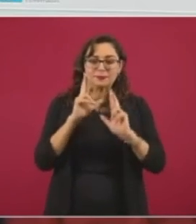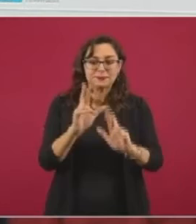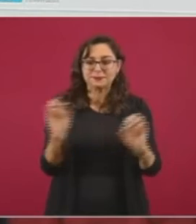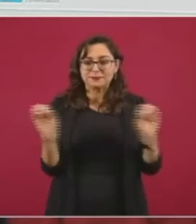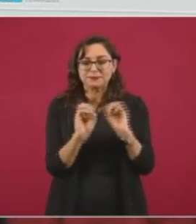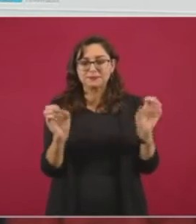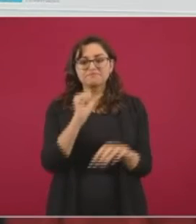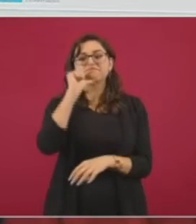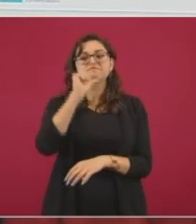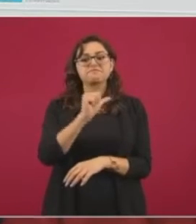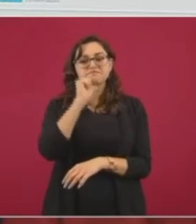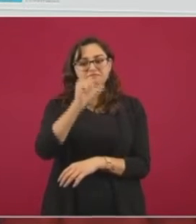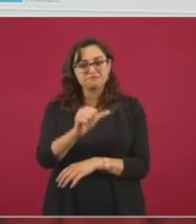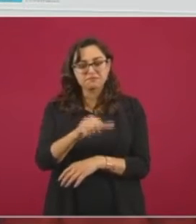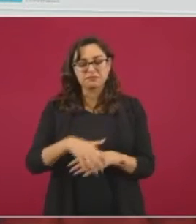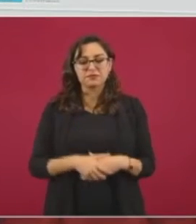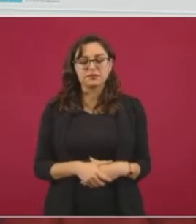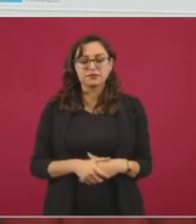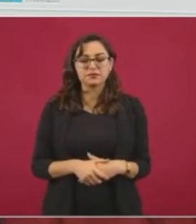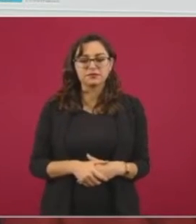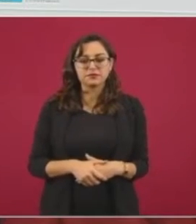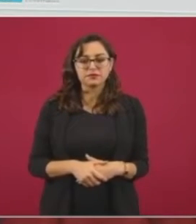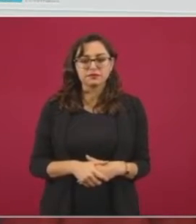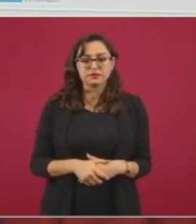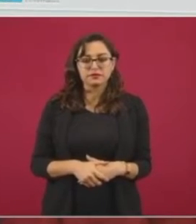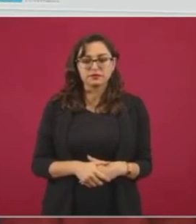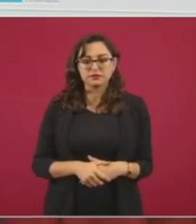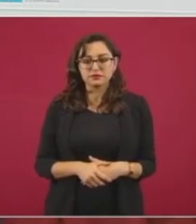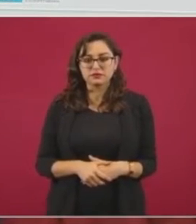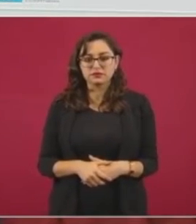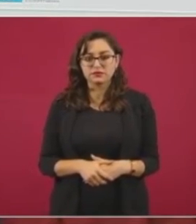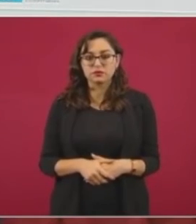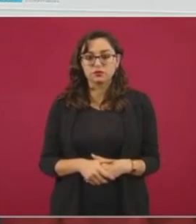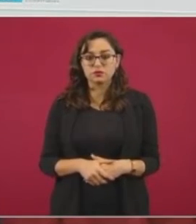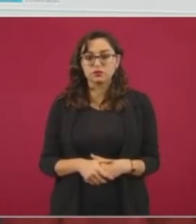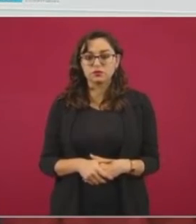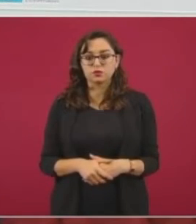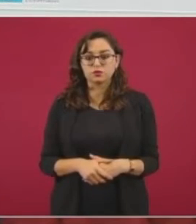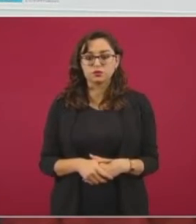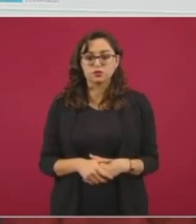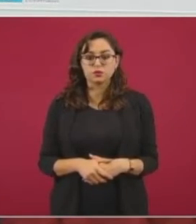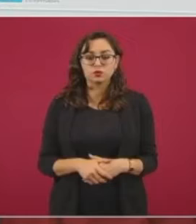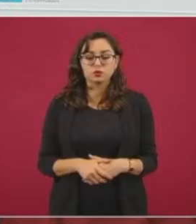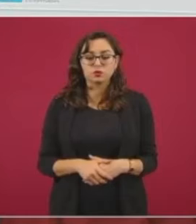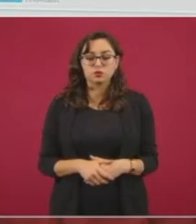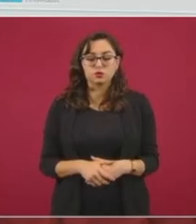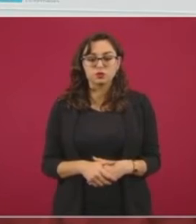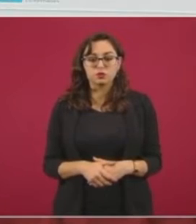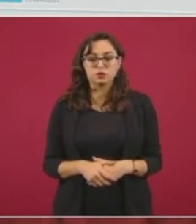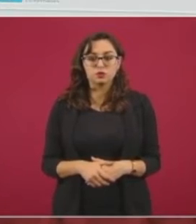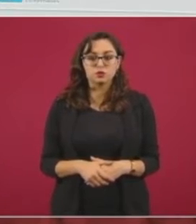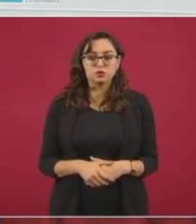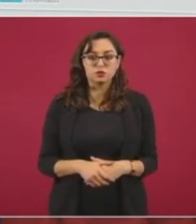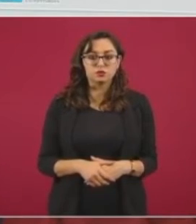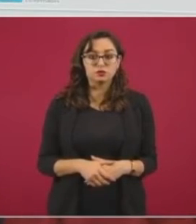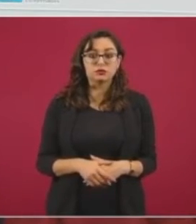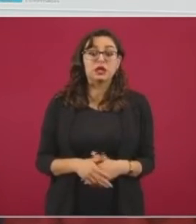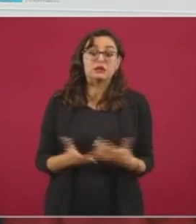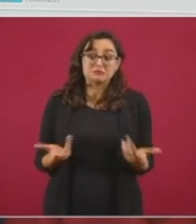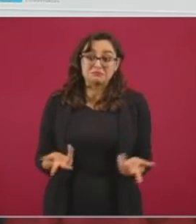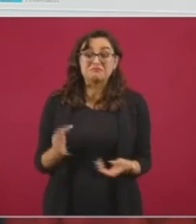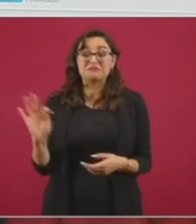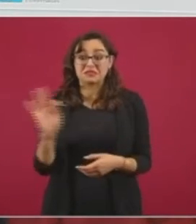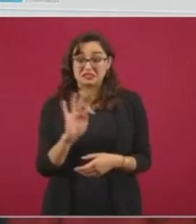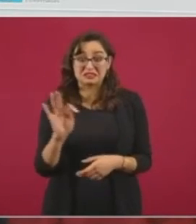catalogando como sin posibilidad de resultado, a menos que haya un exceso de carga de trabajo también en